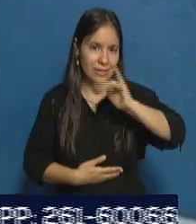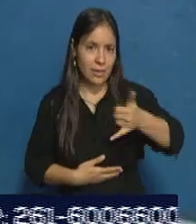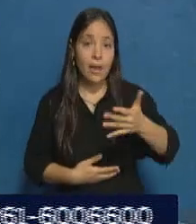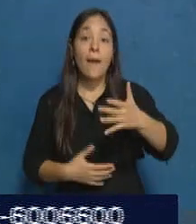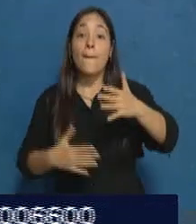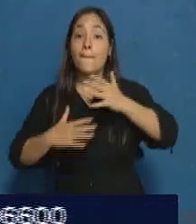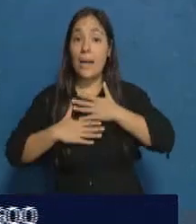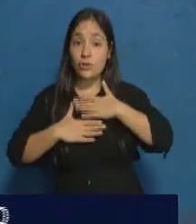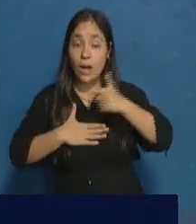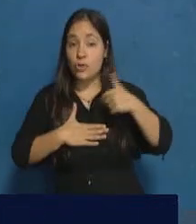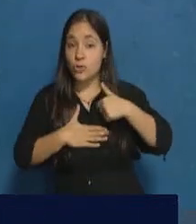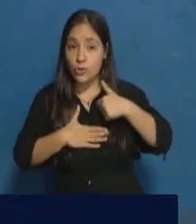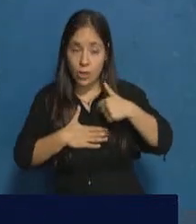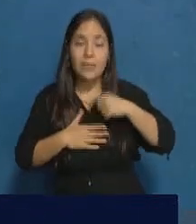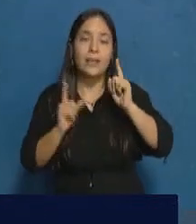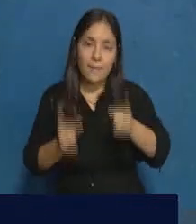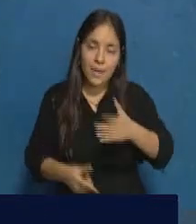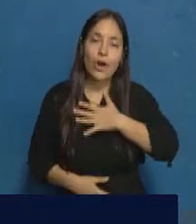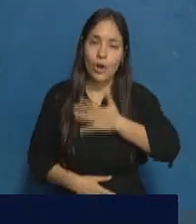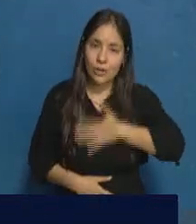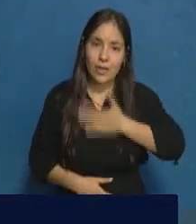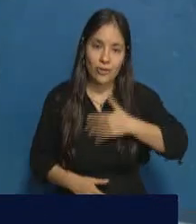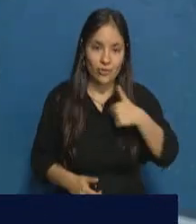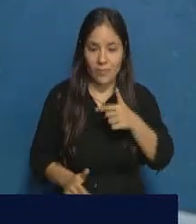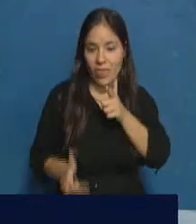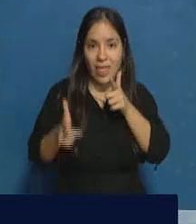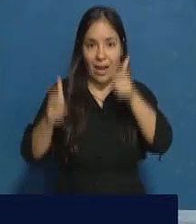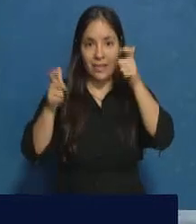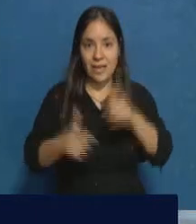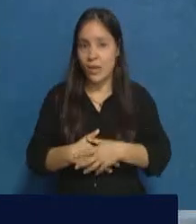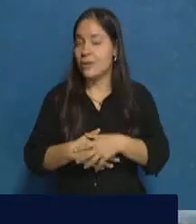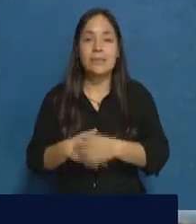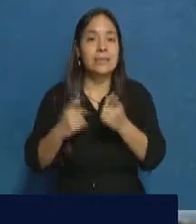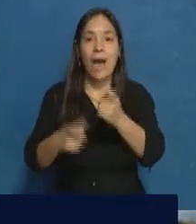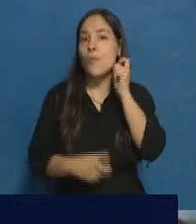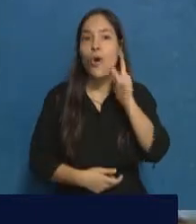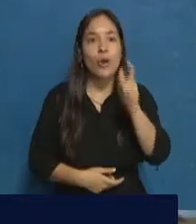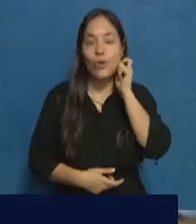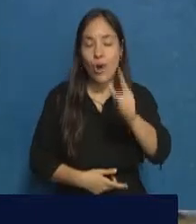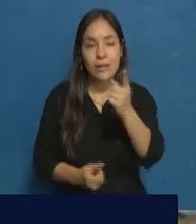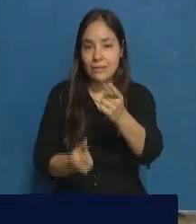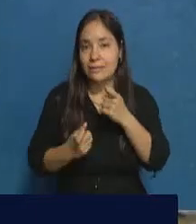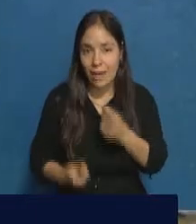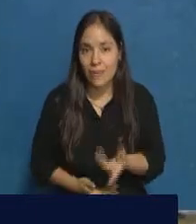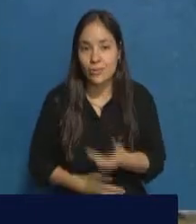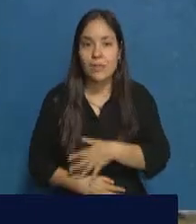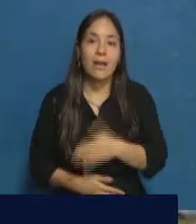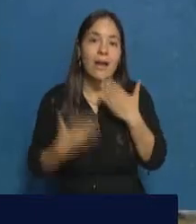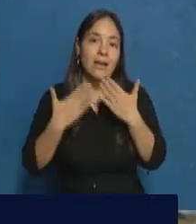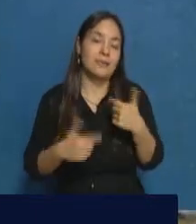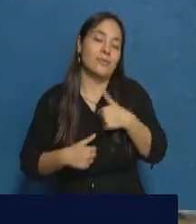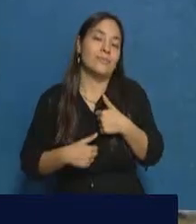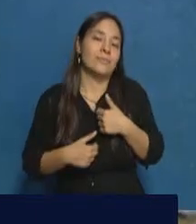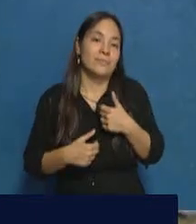personal, obviamente me pone contento. Yo siendo delantero, nosotros necesitamos de los goles. Y por suerte me tocó convertir, así